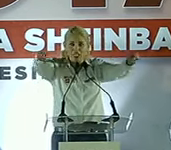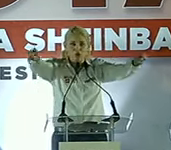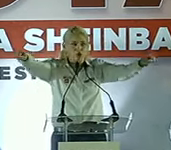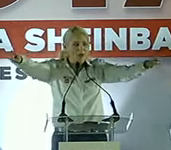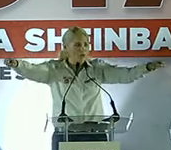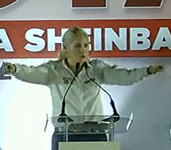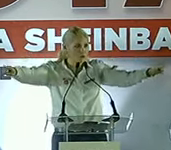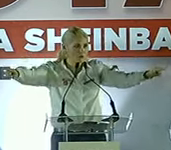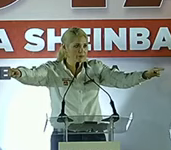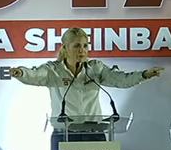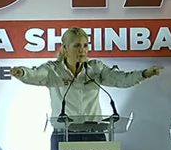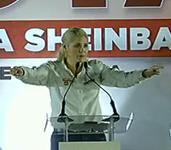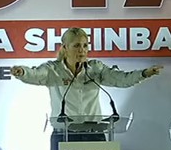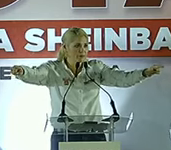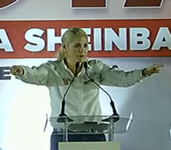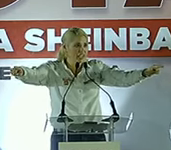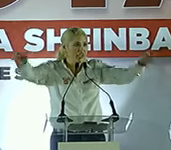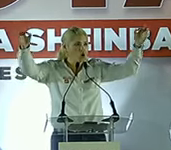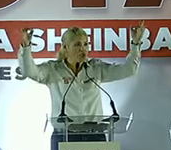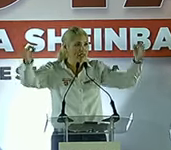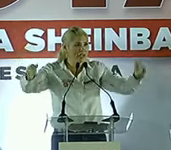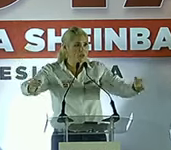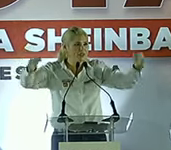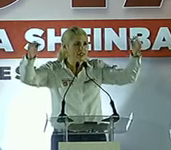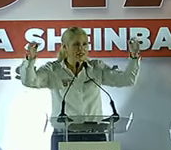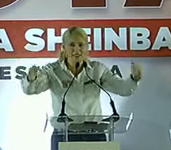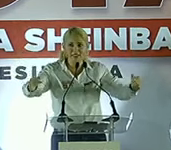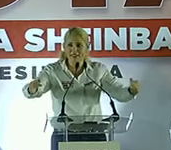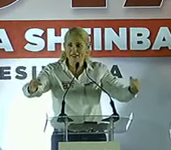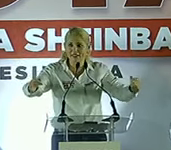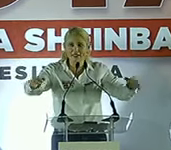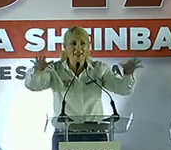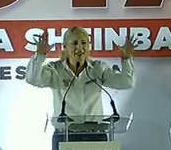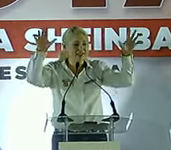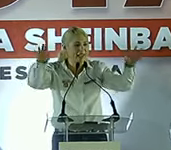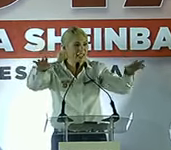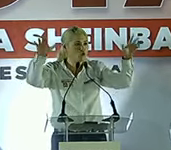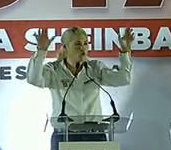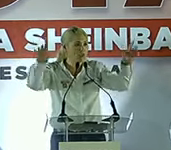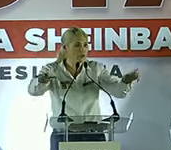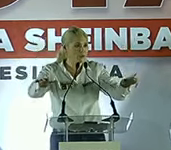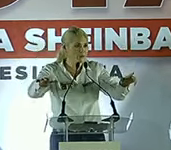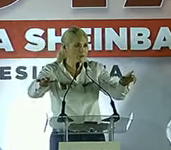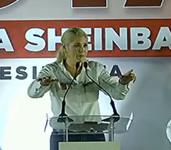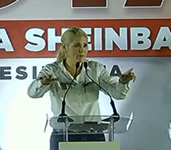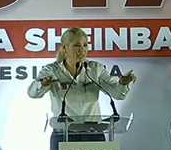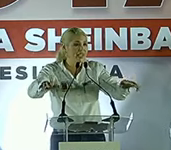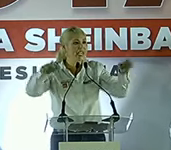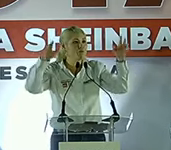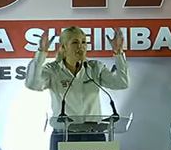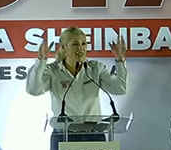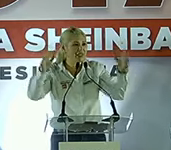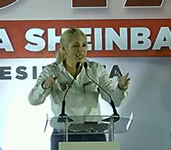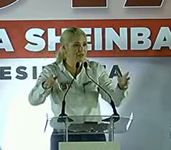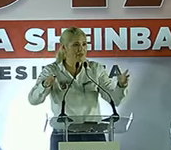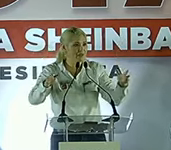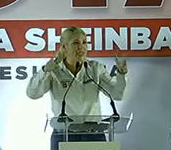en sus manos el cuidar nuestras casillas está en sus manos el